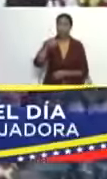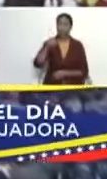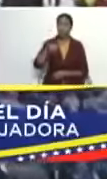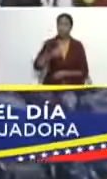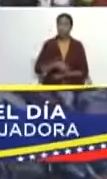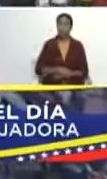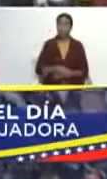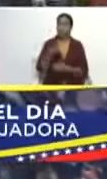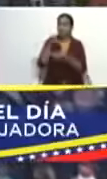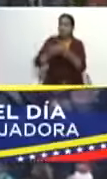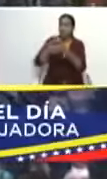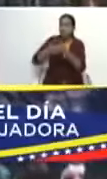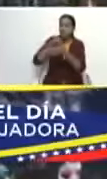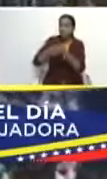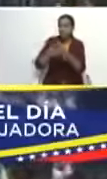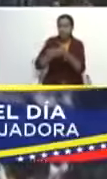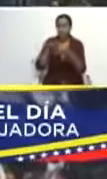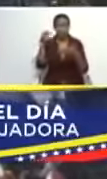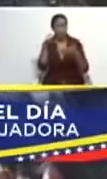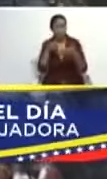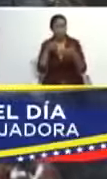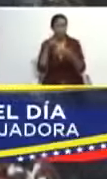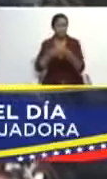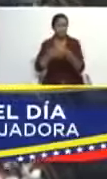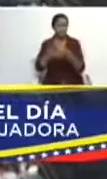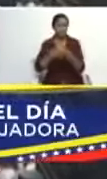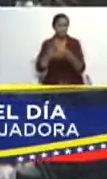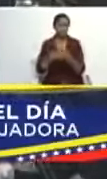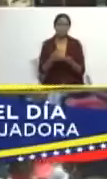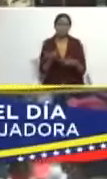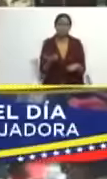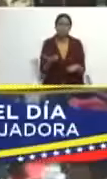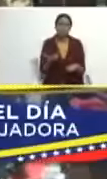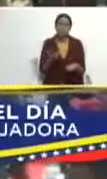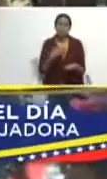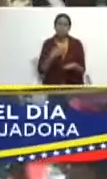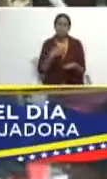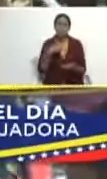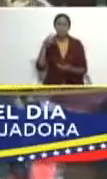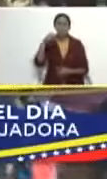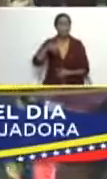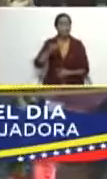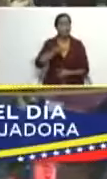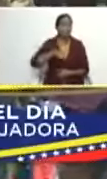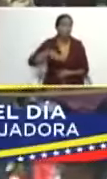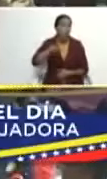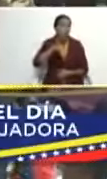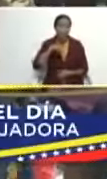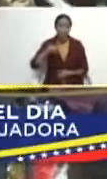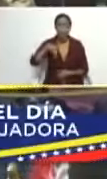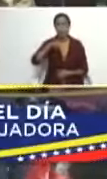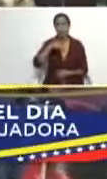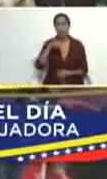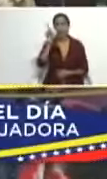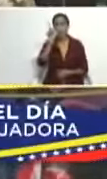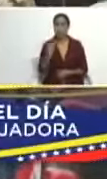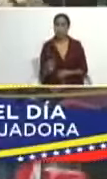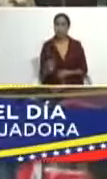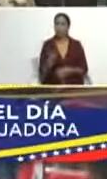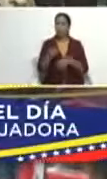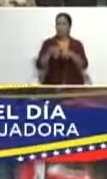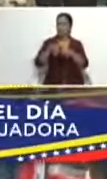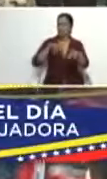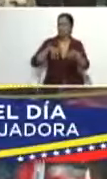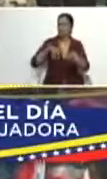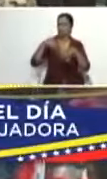de lucha y no podía ser menos aquí en Guayana. Esta multitudinaria